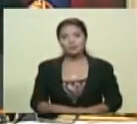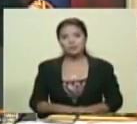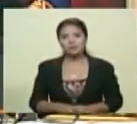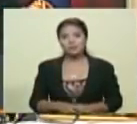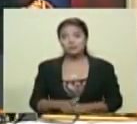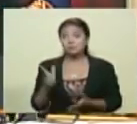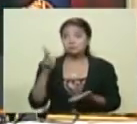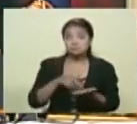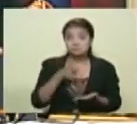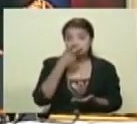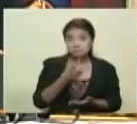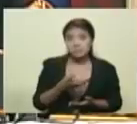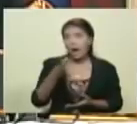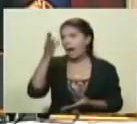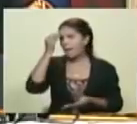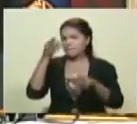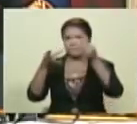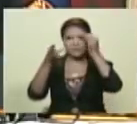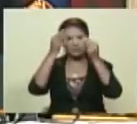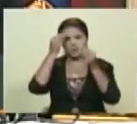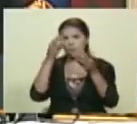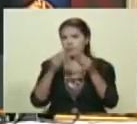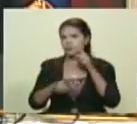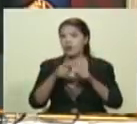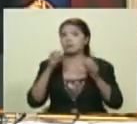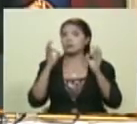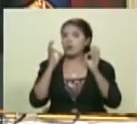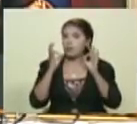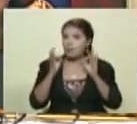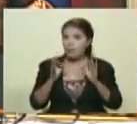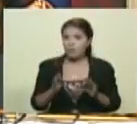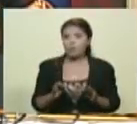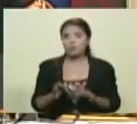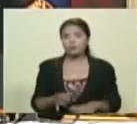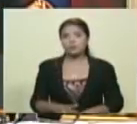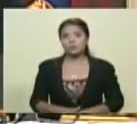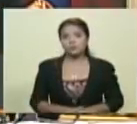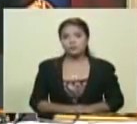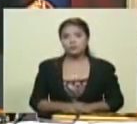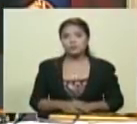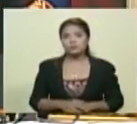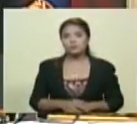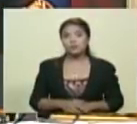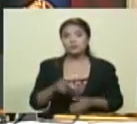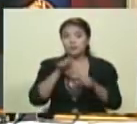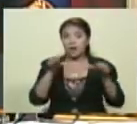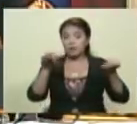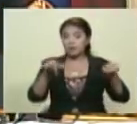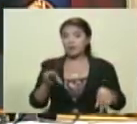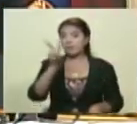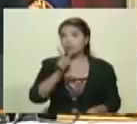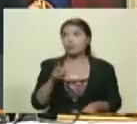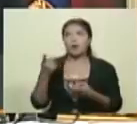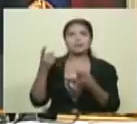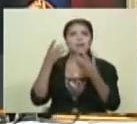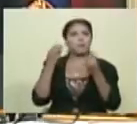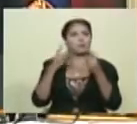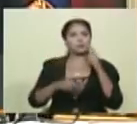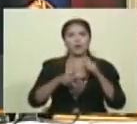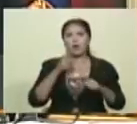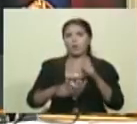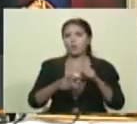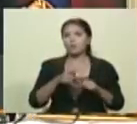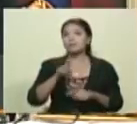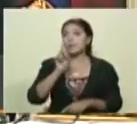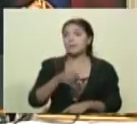venir aprenderán mucho. Y estoy seguro que de esa estadía en Venezuela nos enseñarán mucho, también